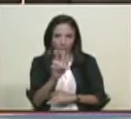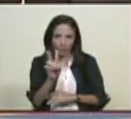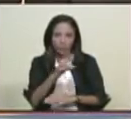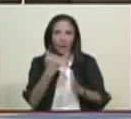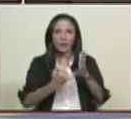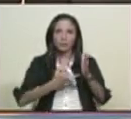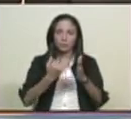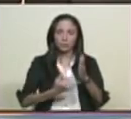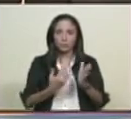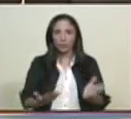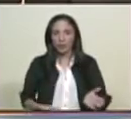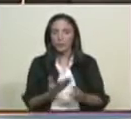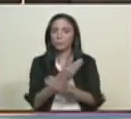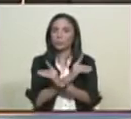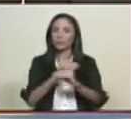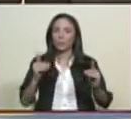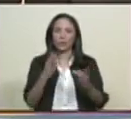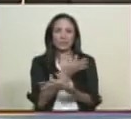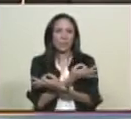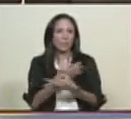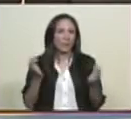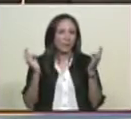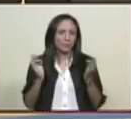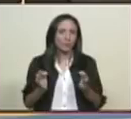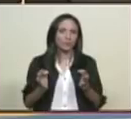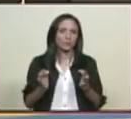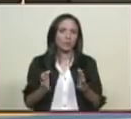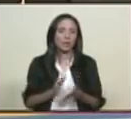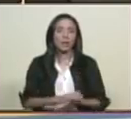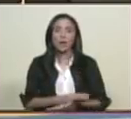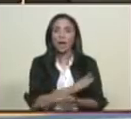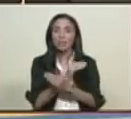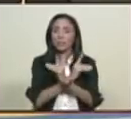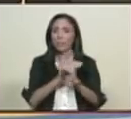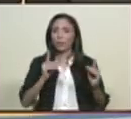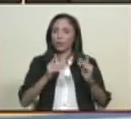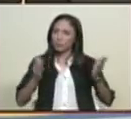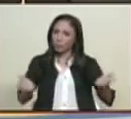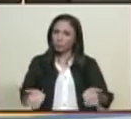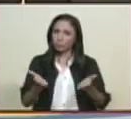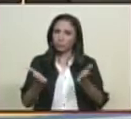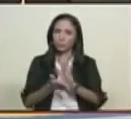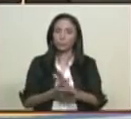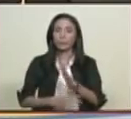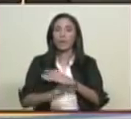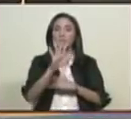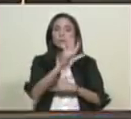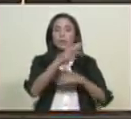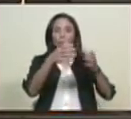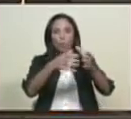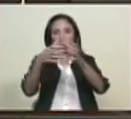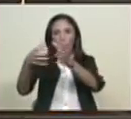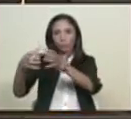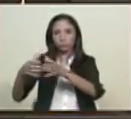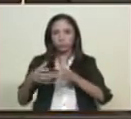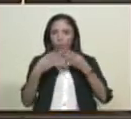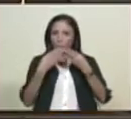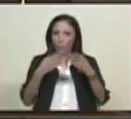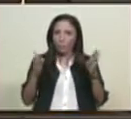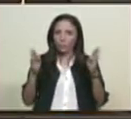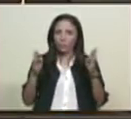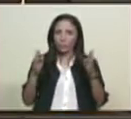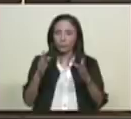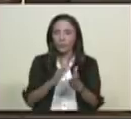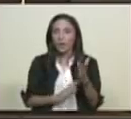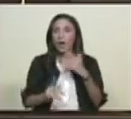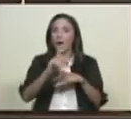Venezuela tiene una democracia pujante, dinámica, viva. 5 poderes públicos y 1 poder